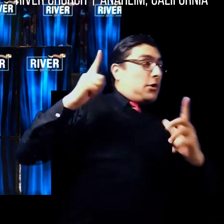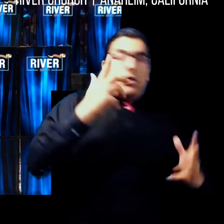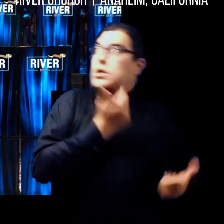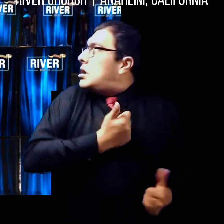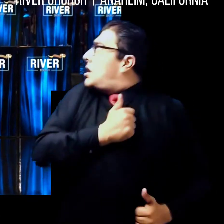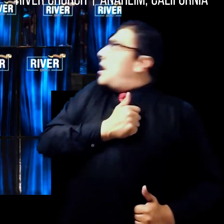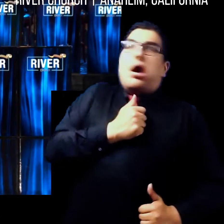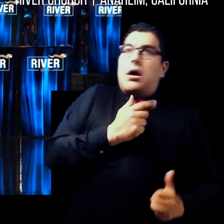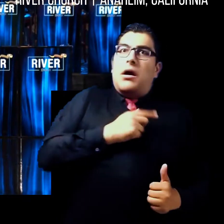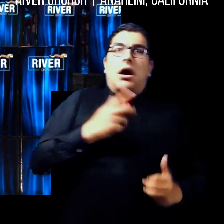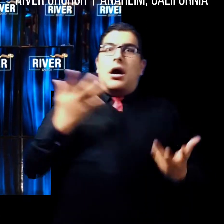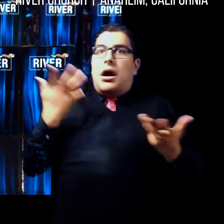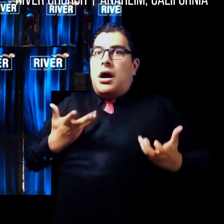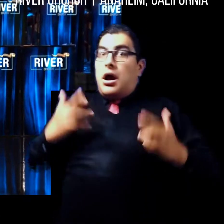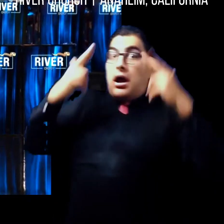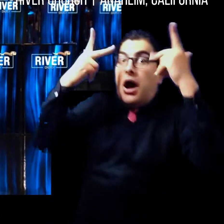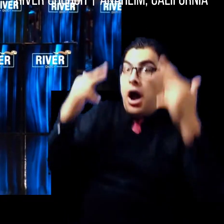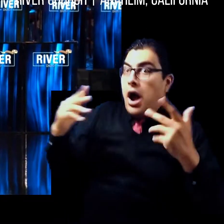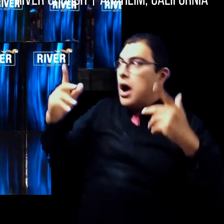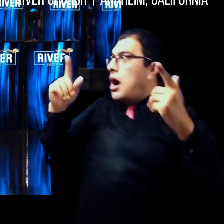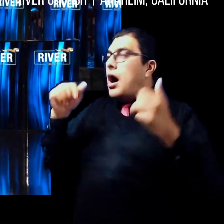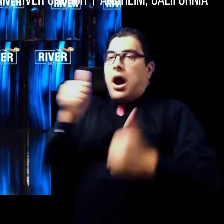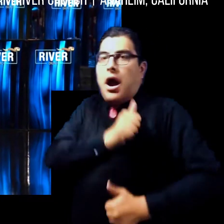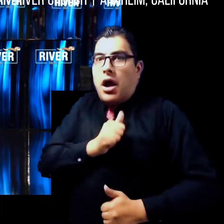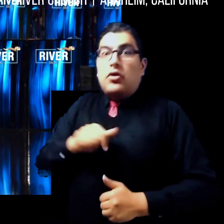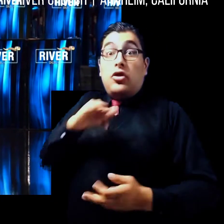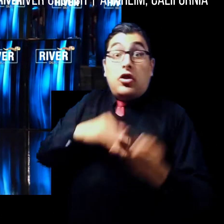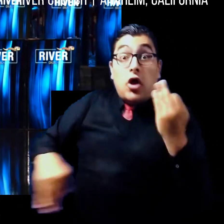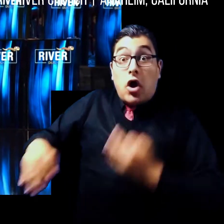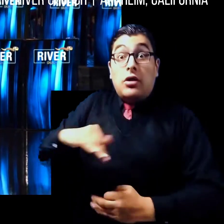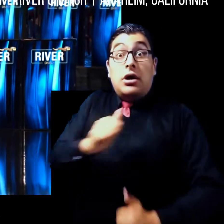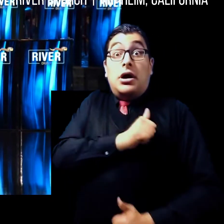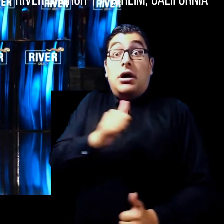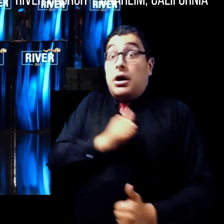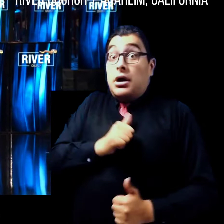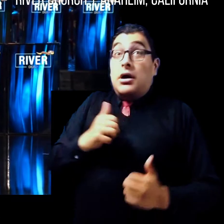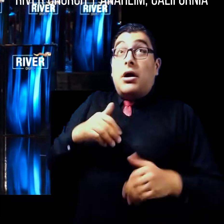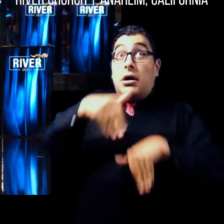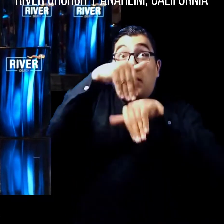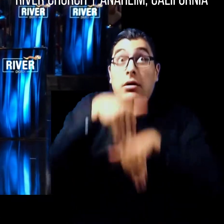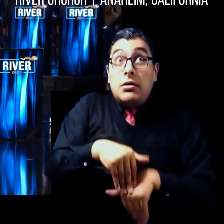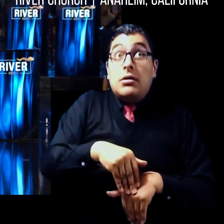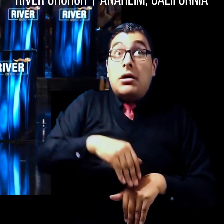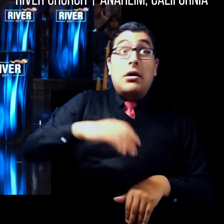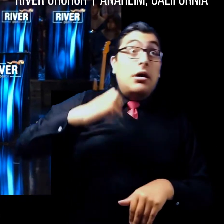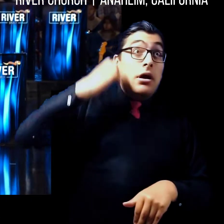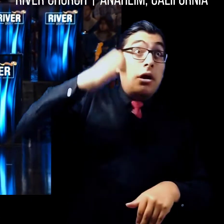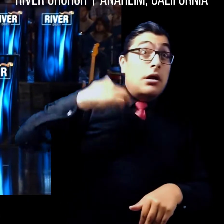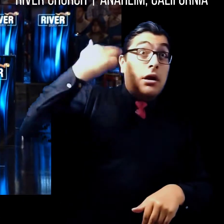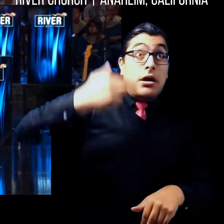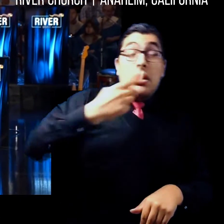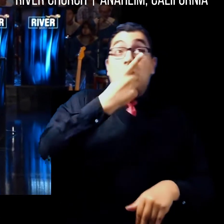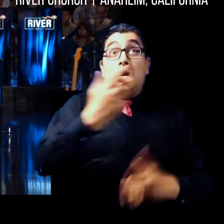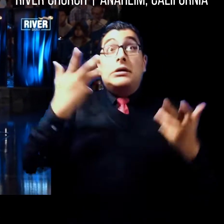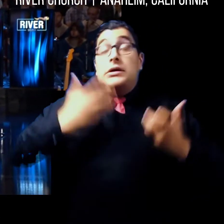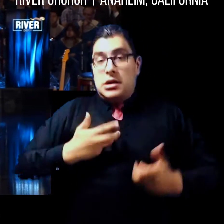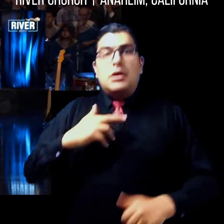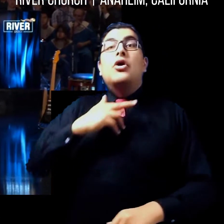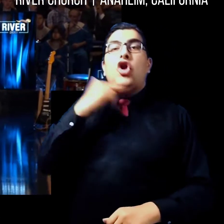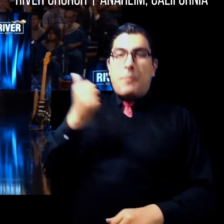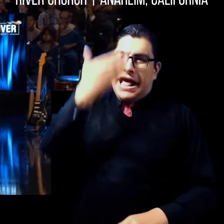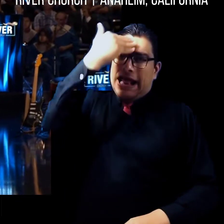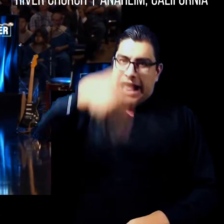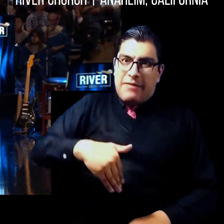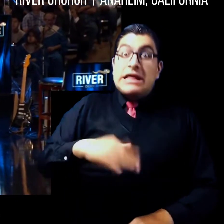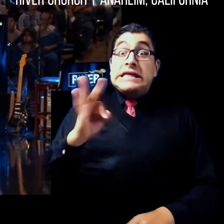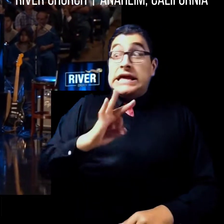despierta, ve lo que sucedió y como todo soldado noble que sigue al emperador, cualquier soldado noble de Roma